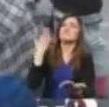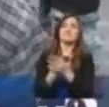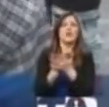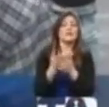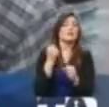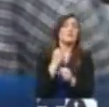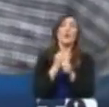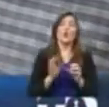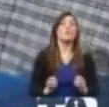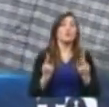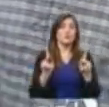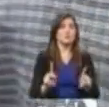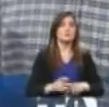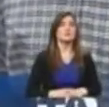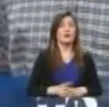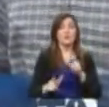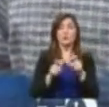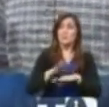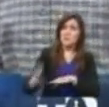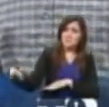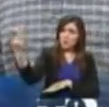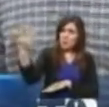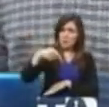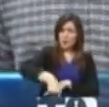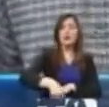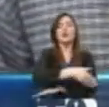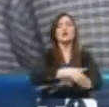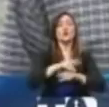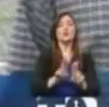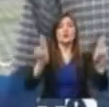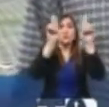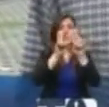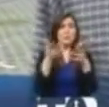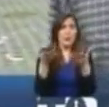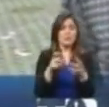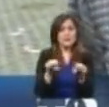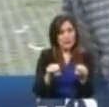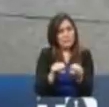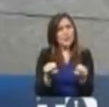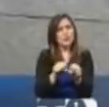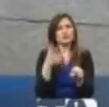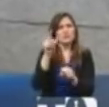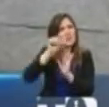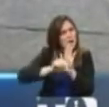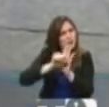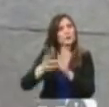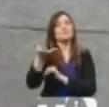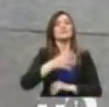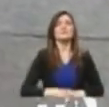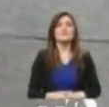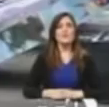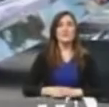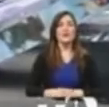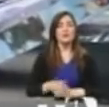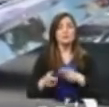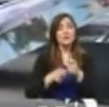trabajar. Así que a toda la gente que nos está viendo en este momento, queremos que se acerquen. Estamos por aquí ubicados en las Naciones Unidas, estamos dando precios de remate. Aseguran que